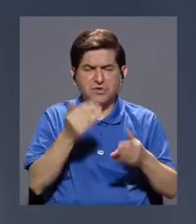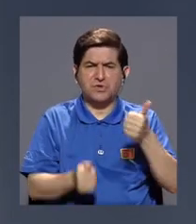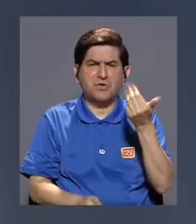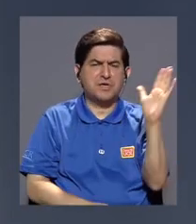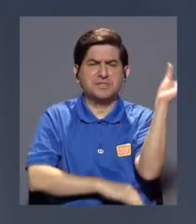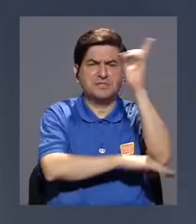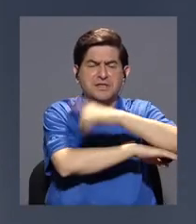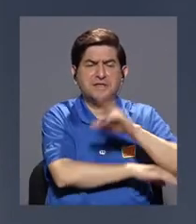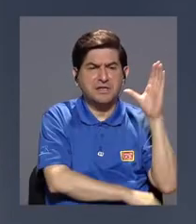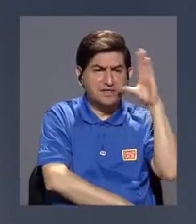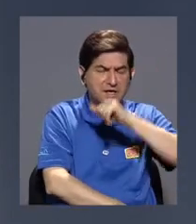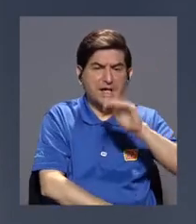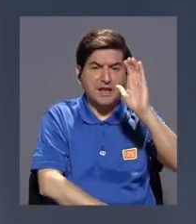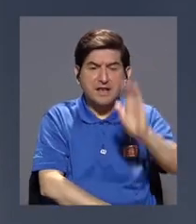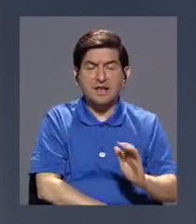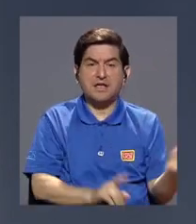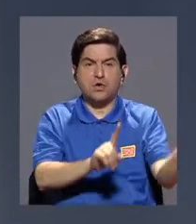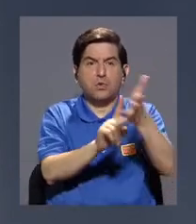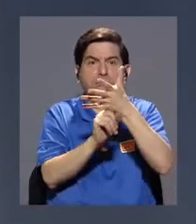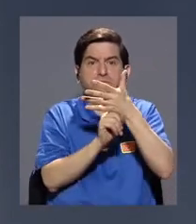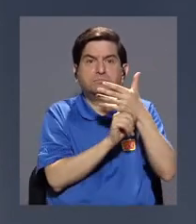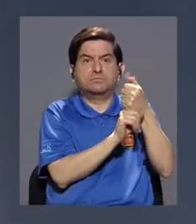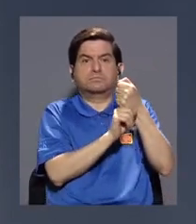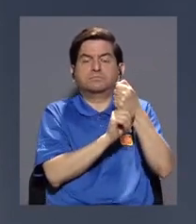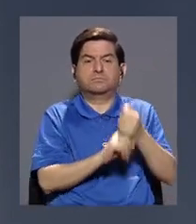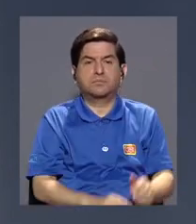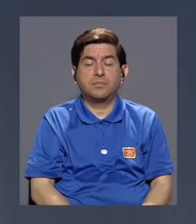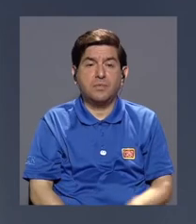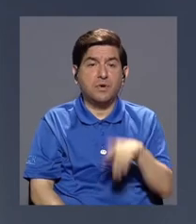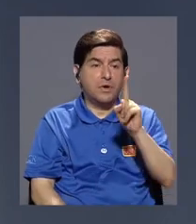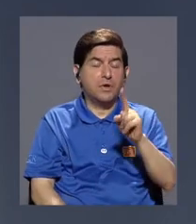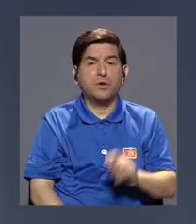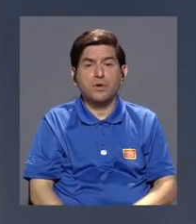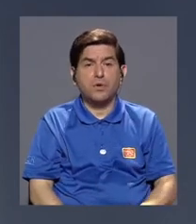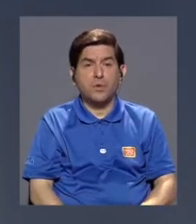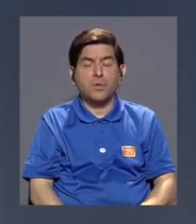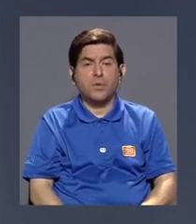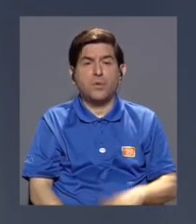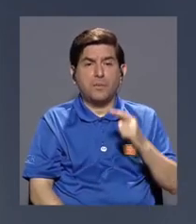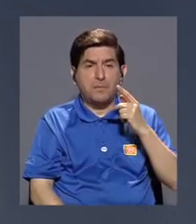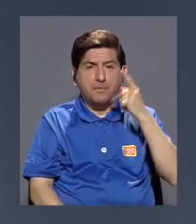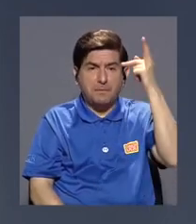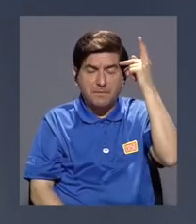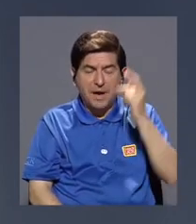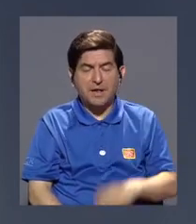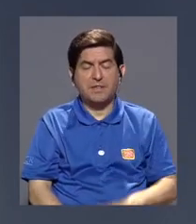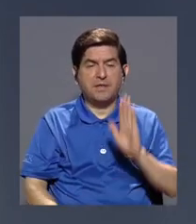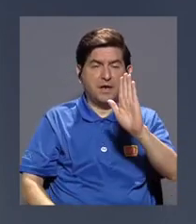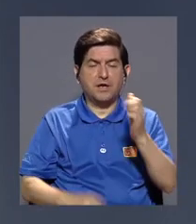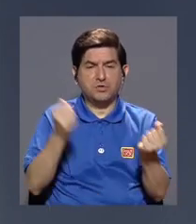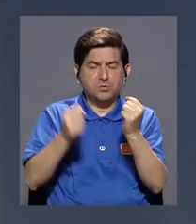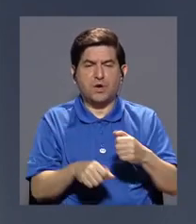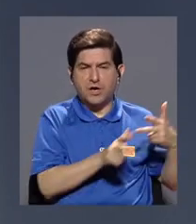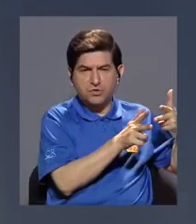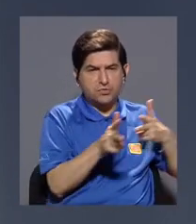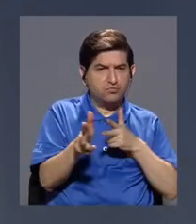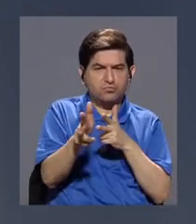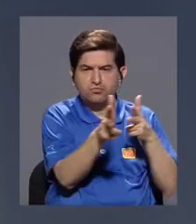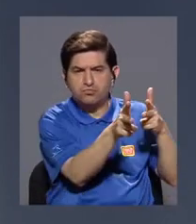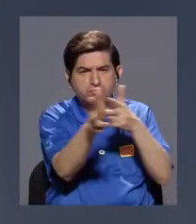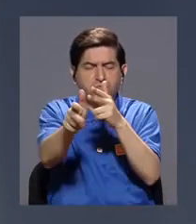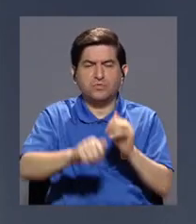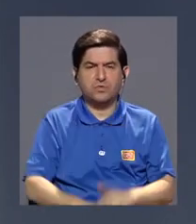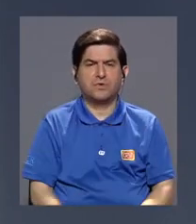días, veíamos cómo un niño era secuestrado y un papá hacía una persecución en su automóvil. Don